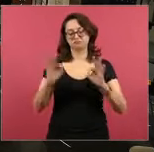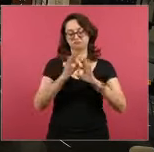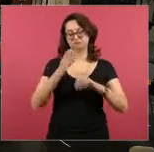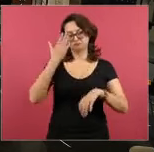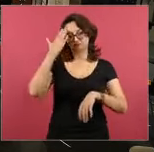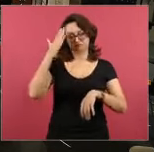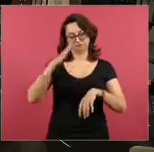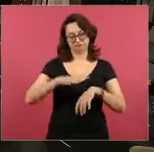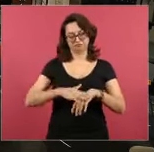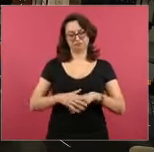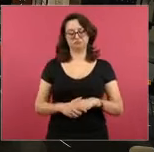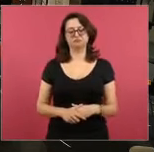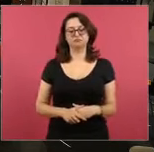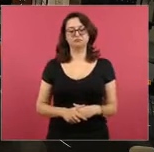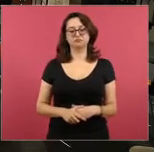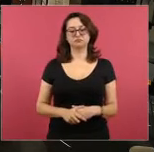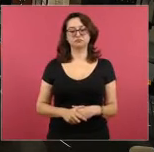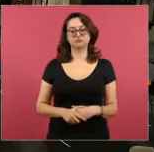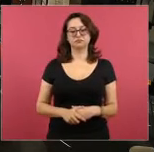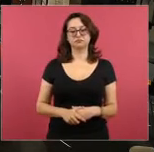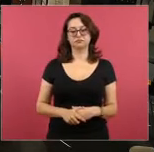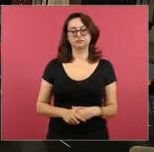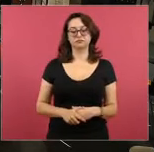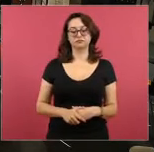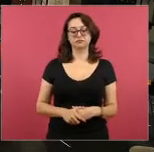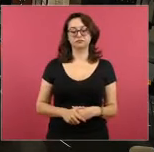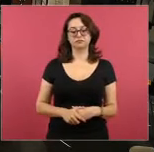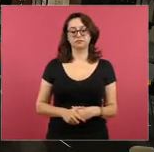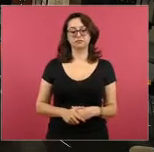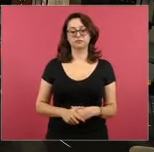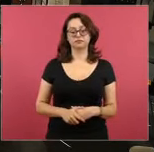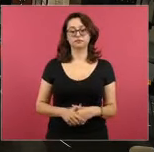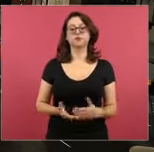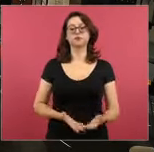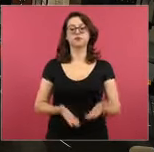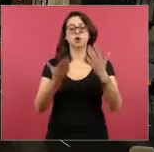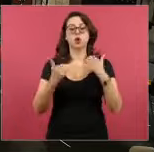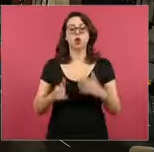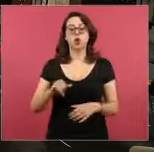tenerlo presente. Judith Hernández.